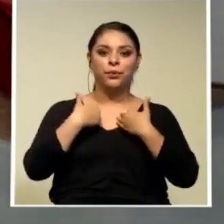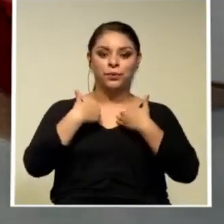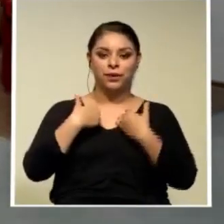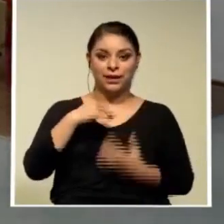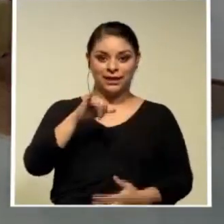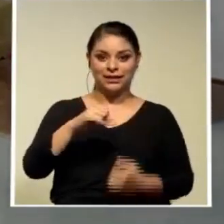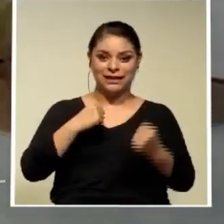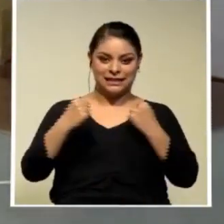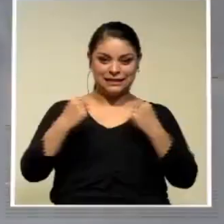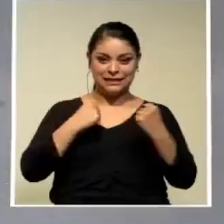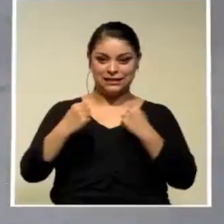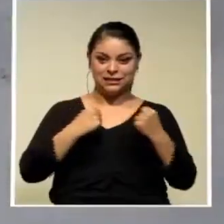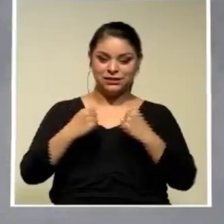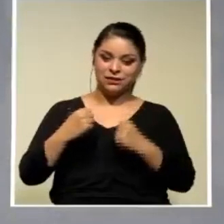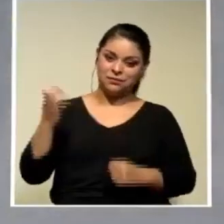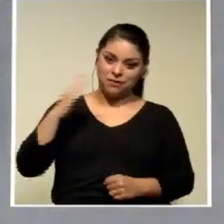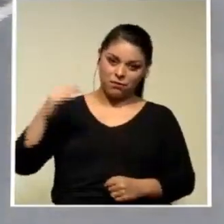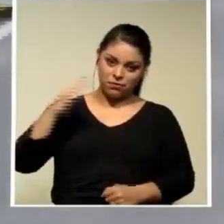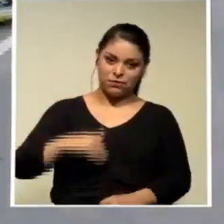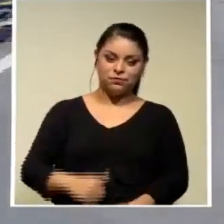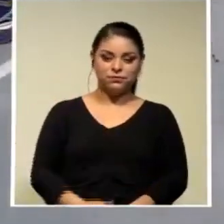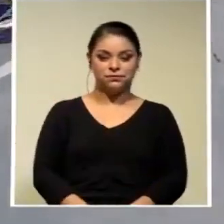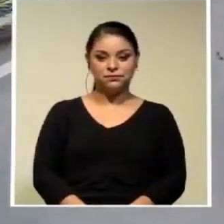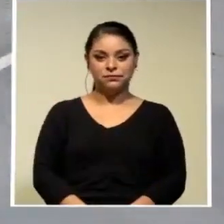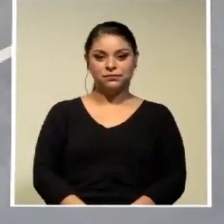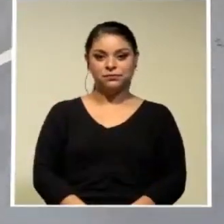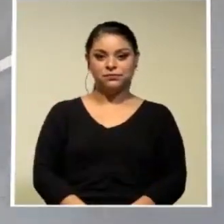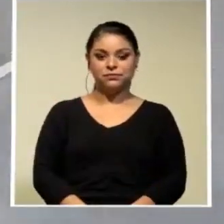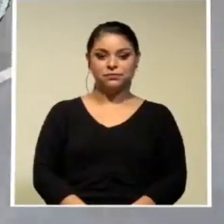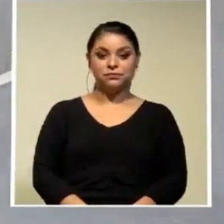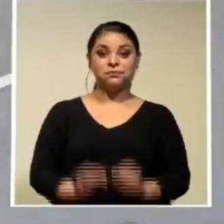estos ejercicios. Vamos. Muy bien.